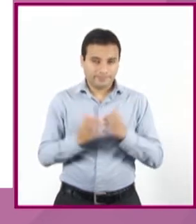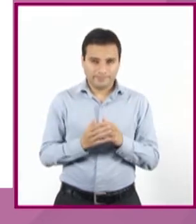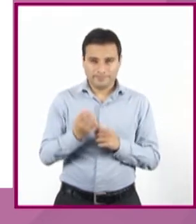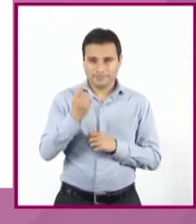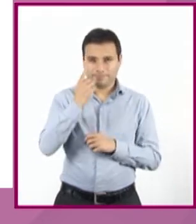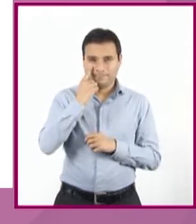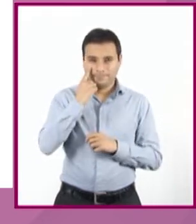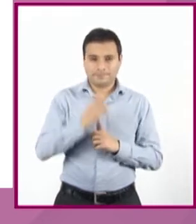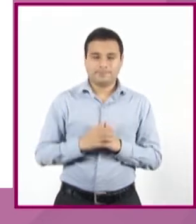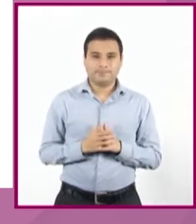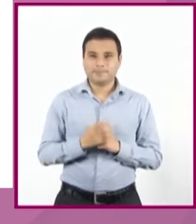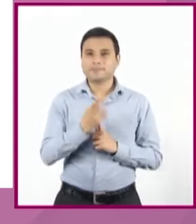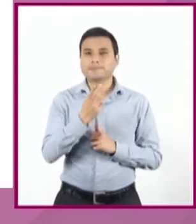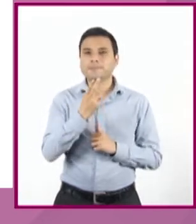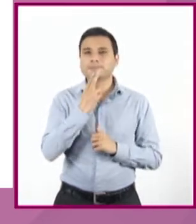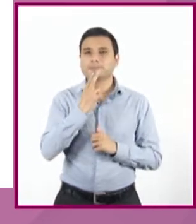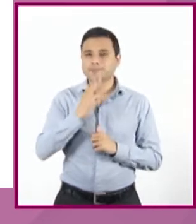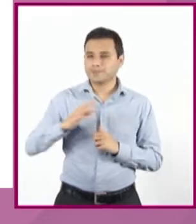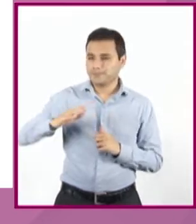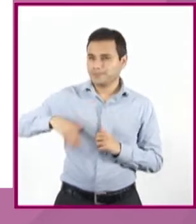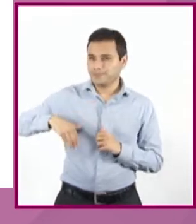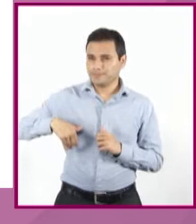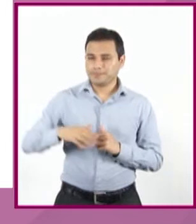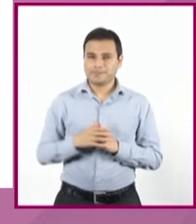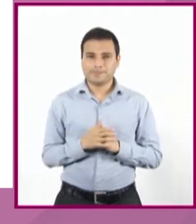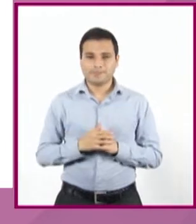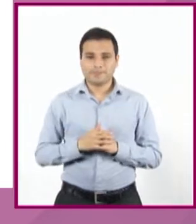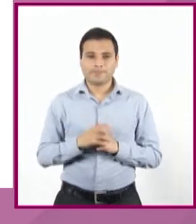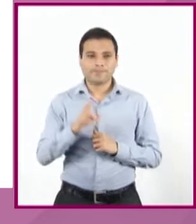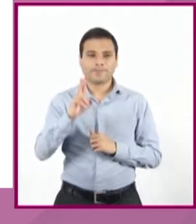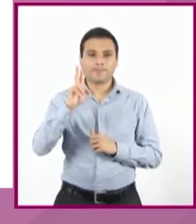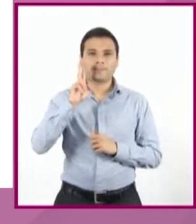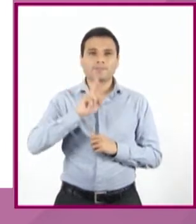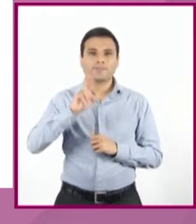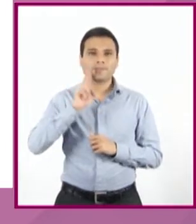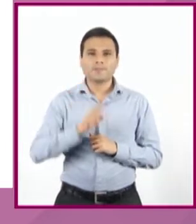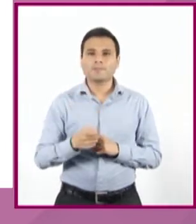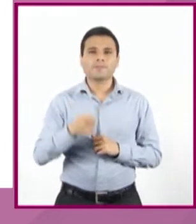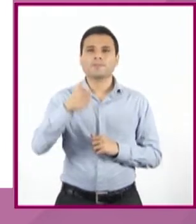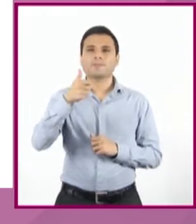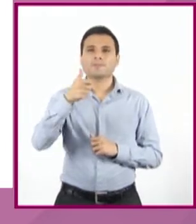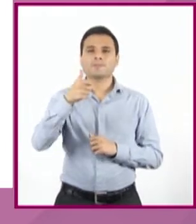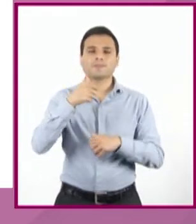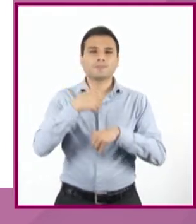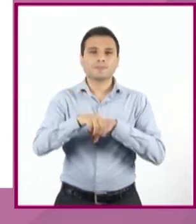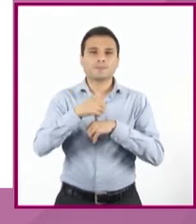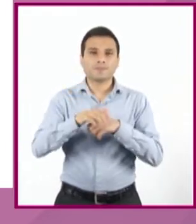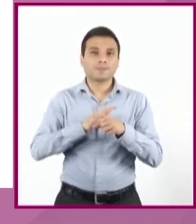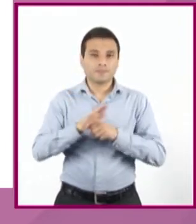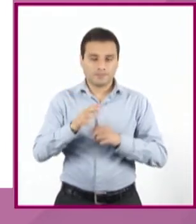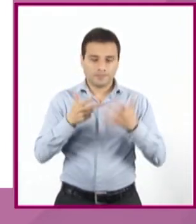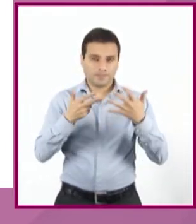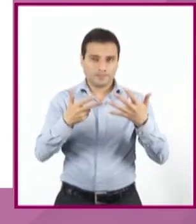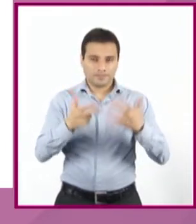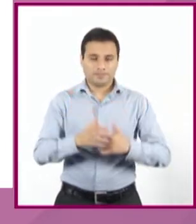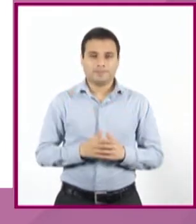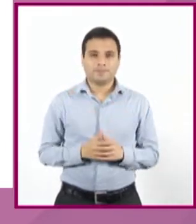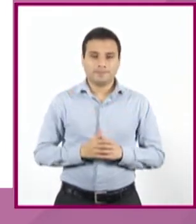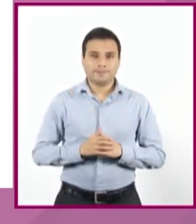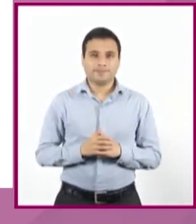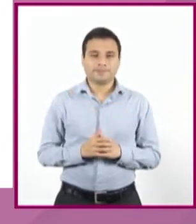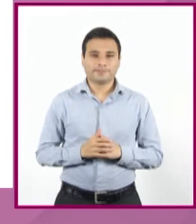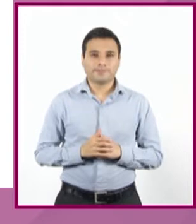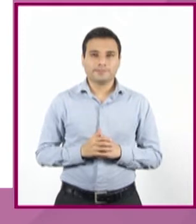la expresión anterior para obtener el primer término de la sucesión, que es 8. En